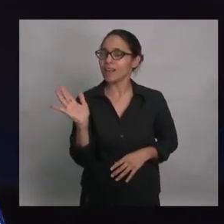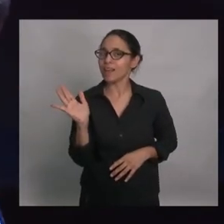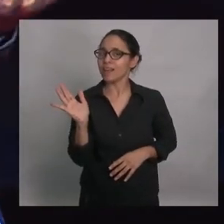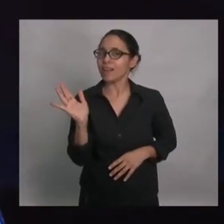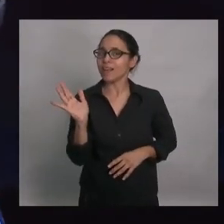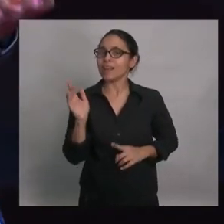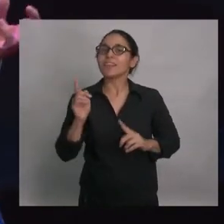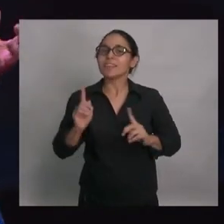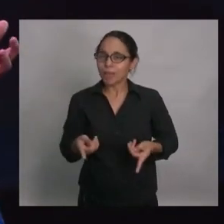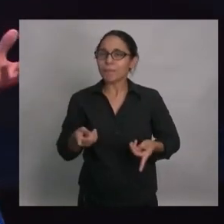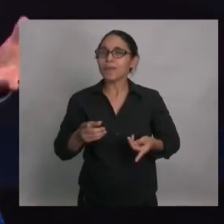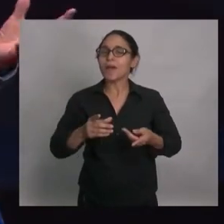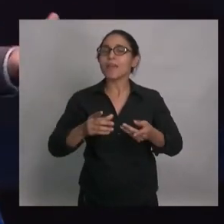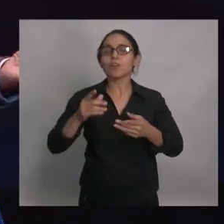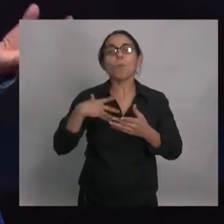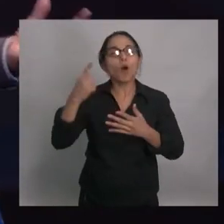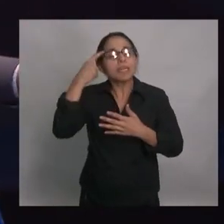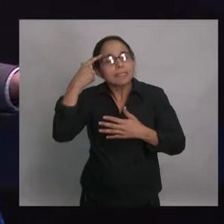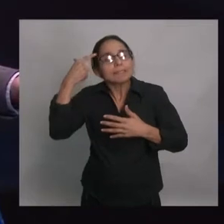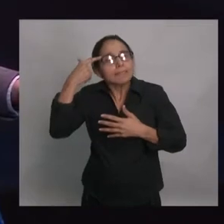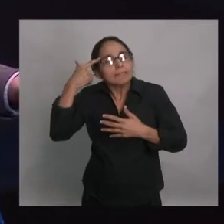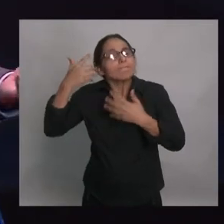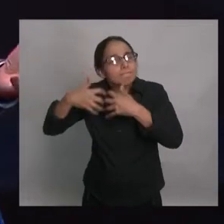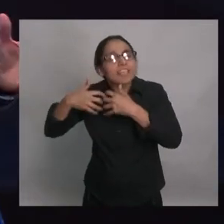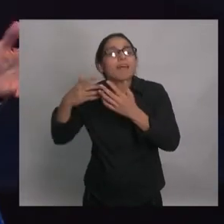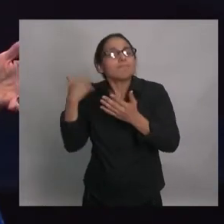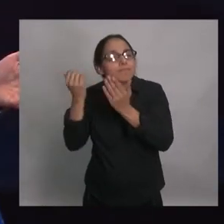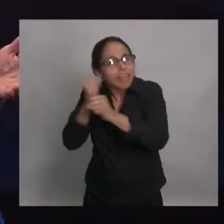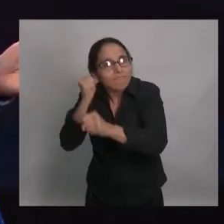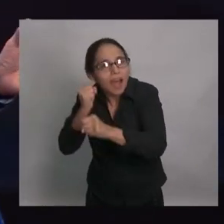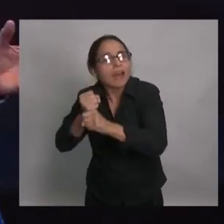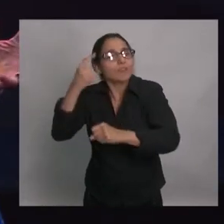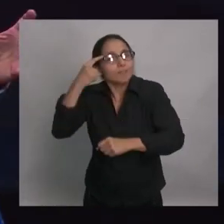y también intelectual que existe entre